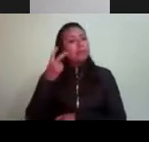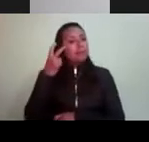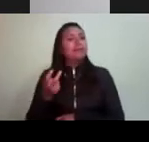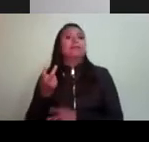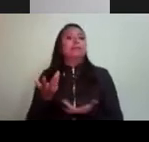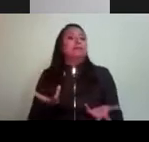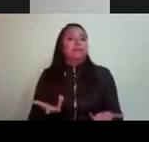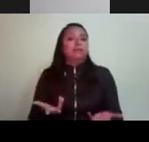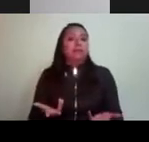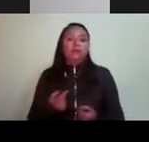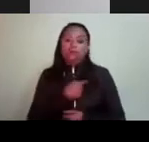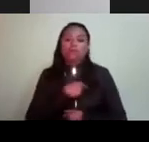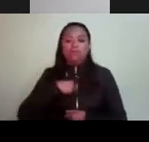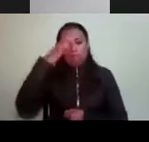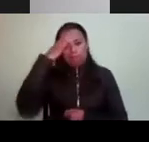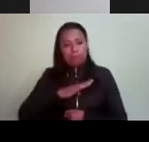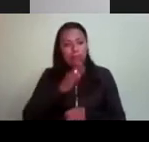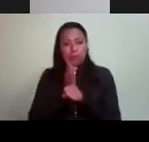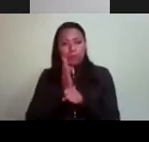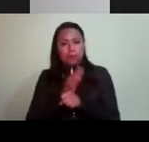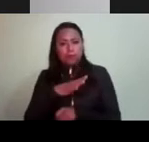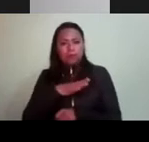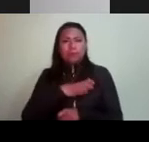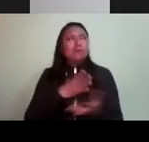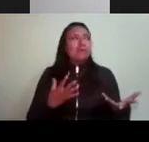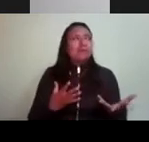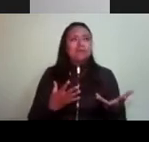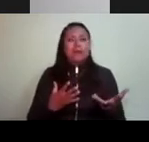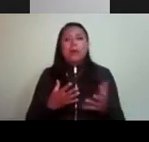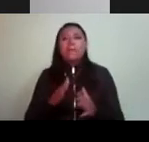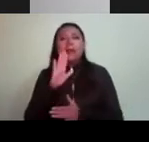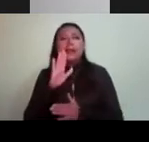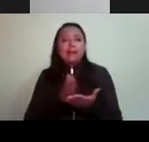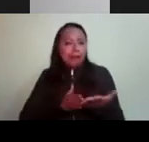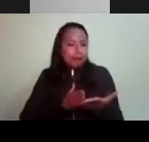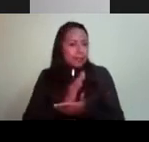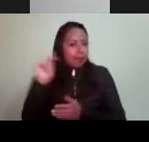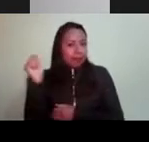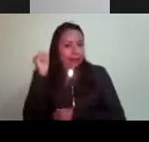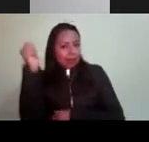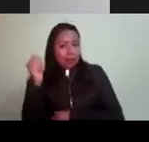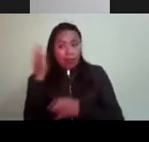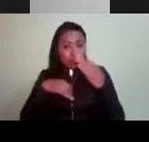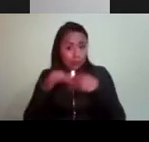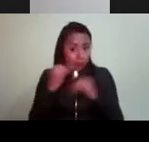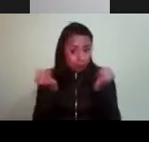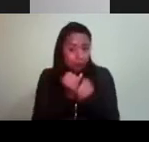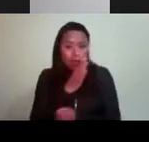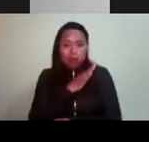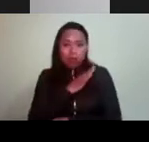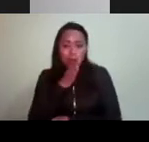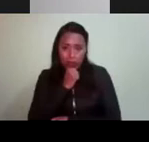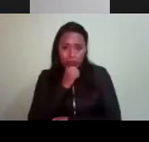estamos conscientes que hay una gran desigualdad para acceder a las tecnologías y por ello el próximo